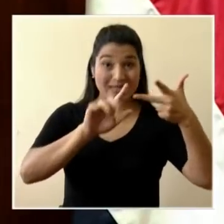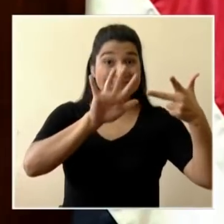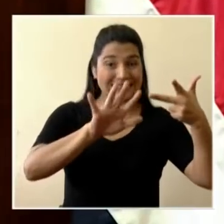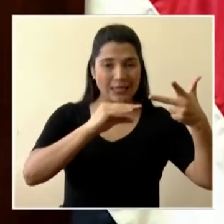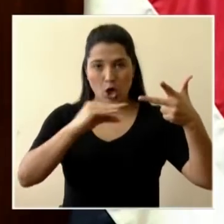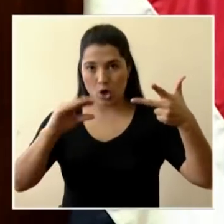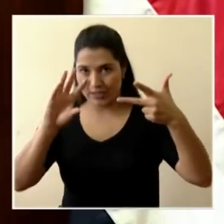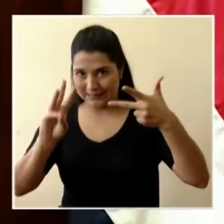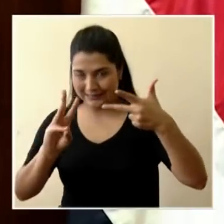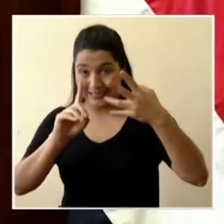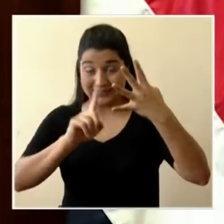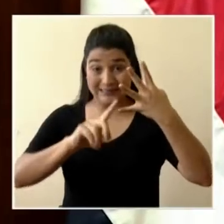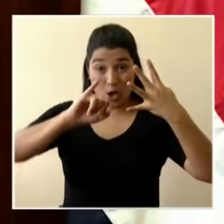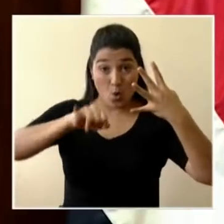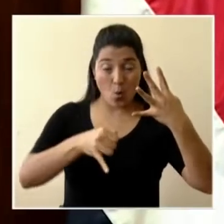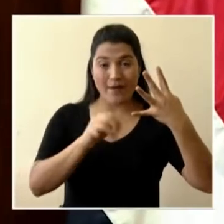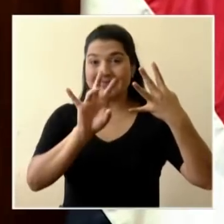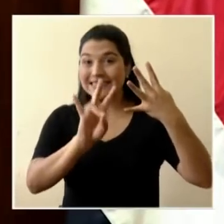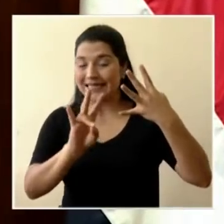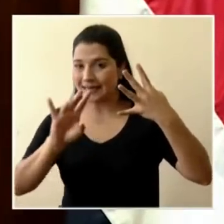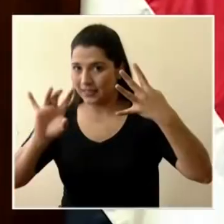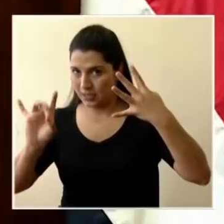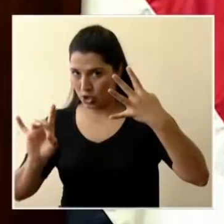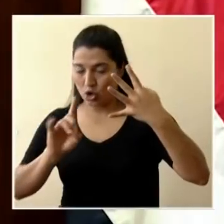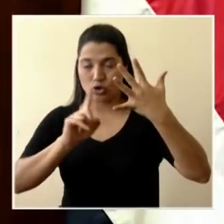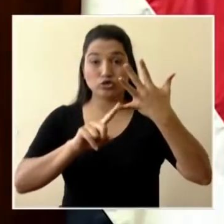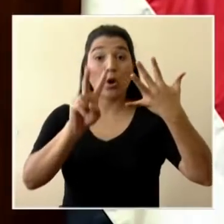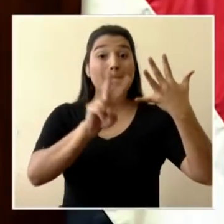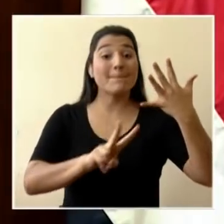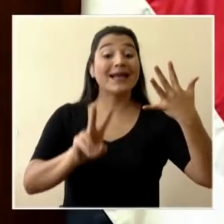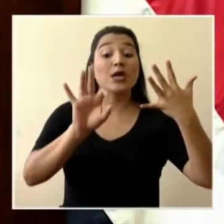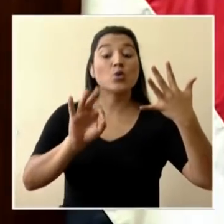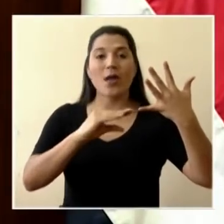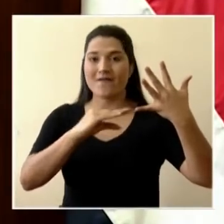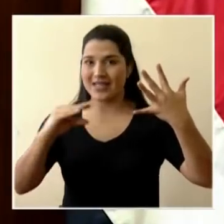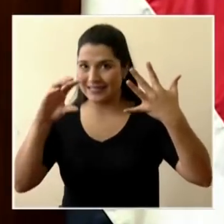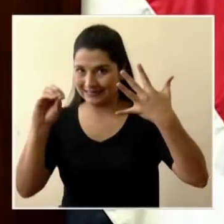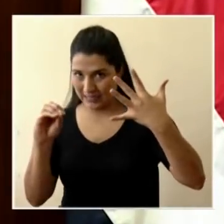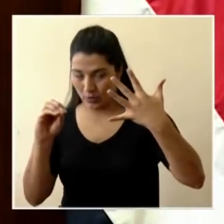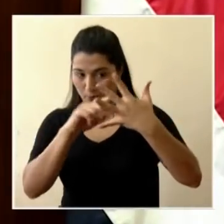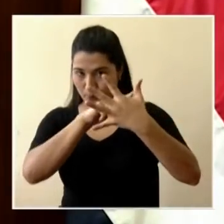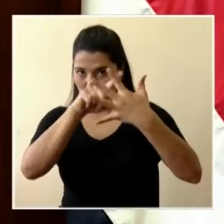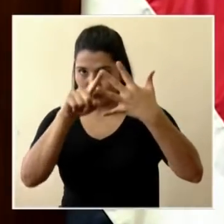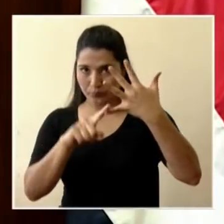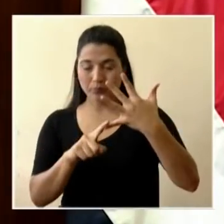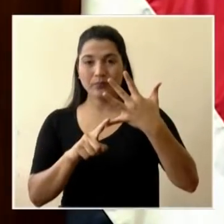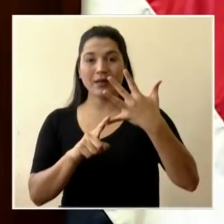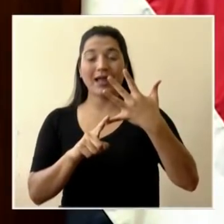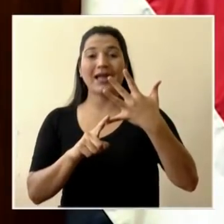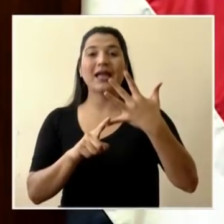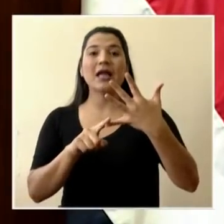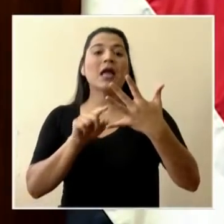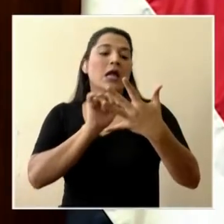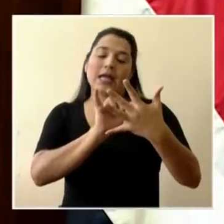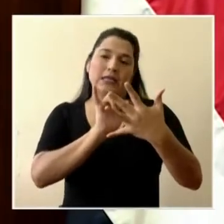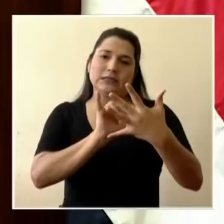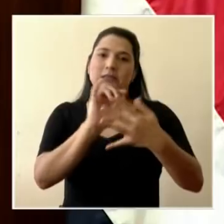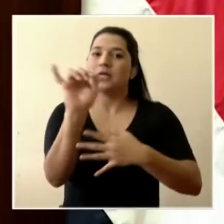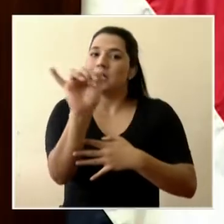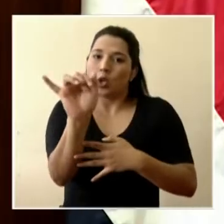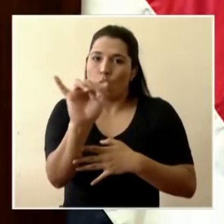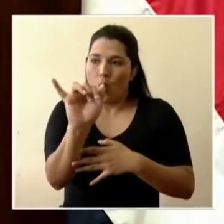6, jueves 7 y 8, viernes 9 y 0. Esto es como la restricción vehicular